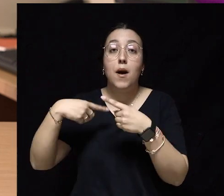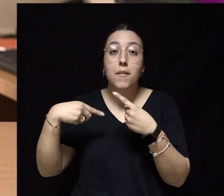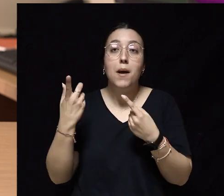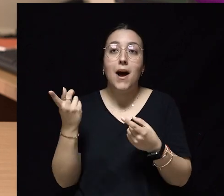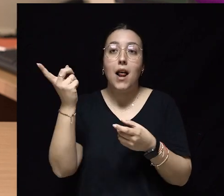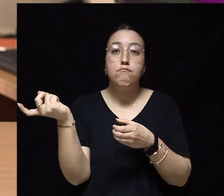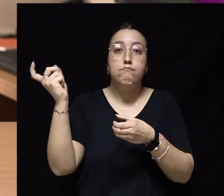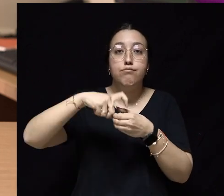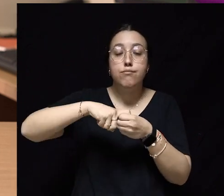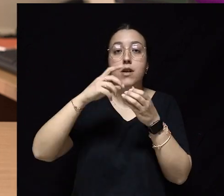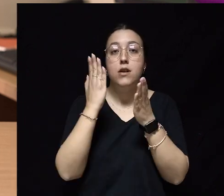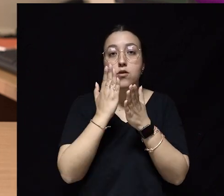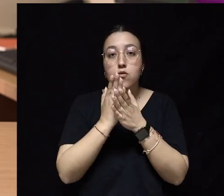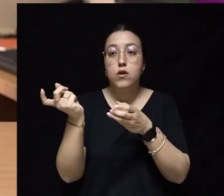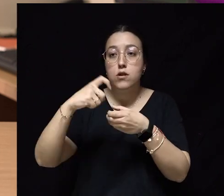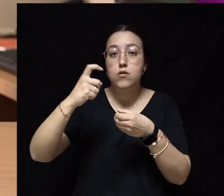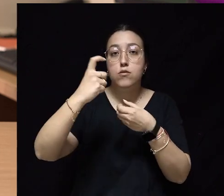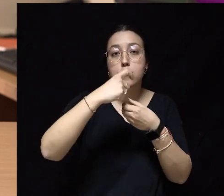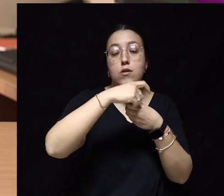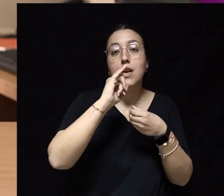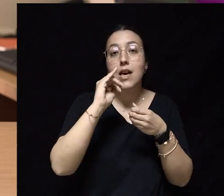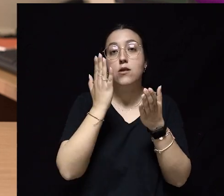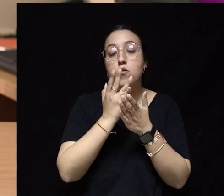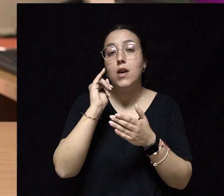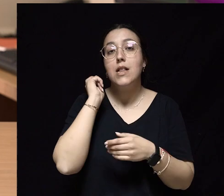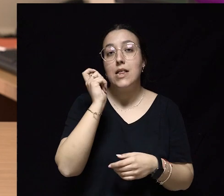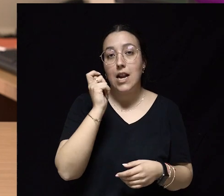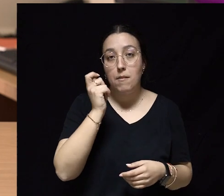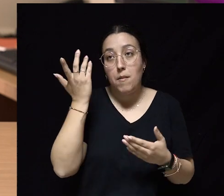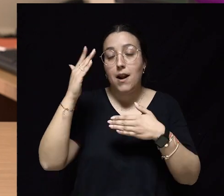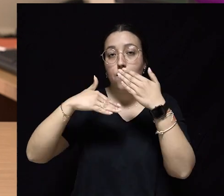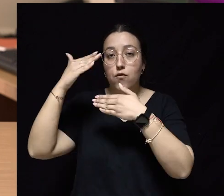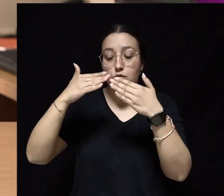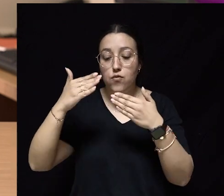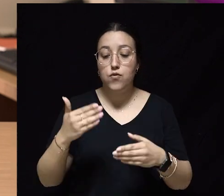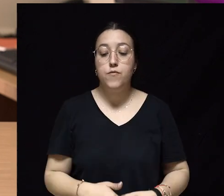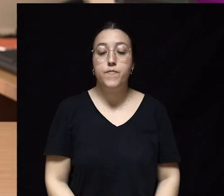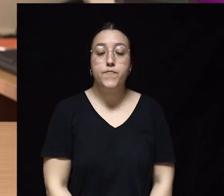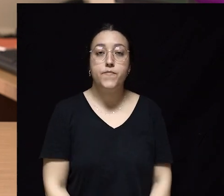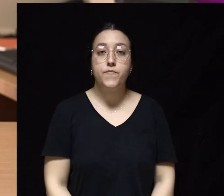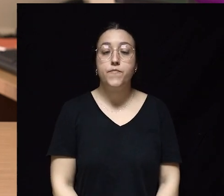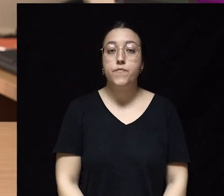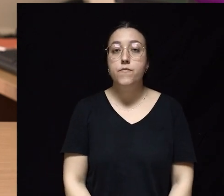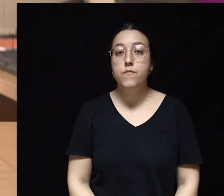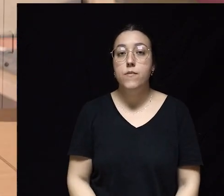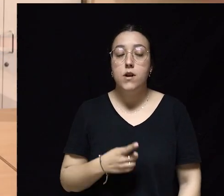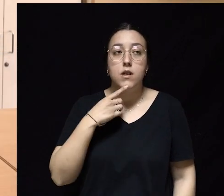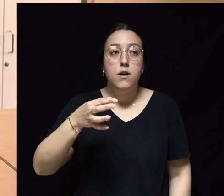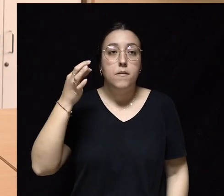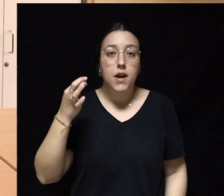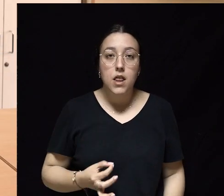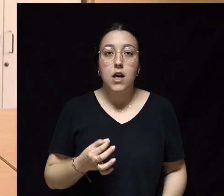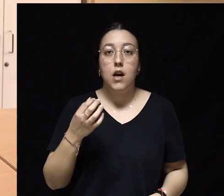secundaria y ayudarles en esa inserción y en esa formación laboral en un futuro.